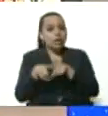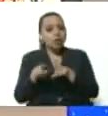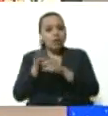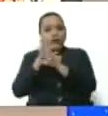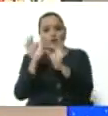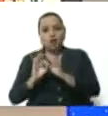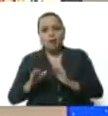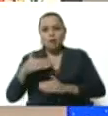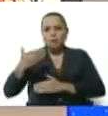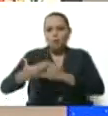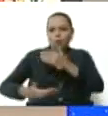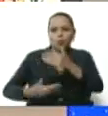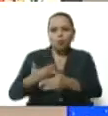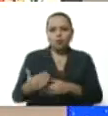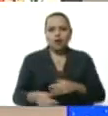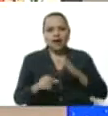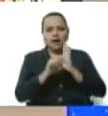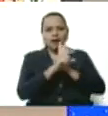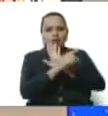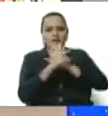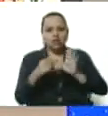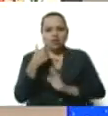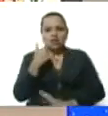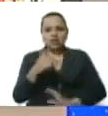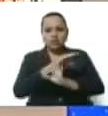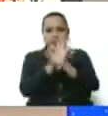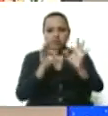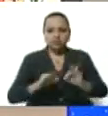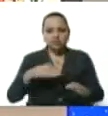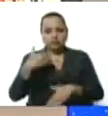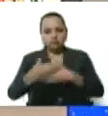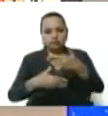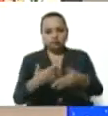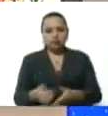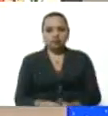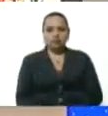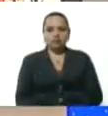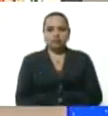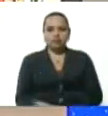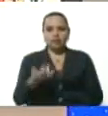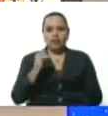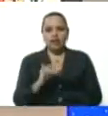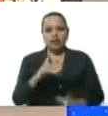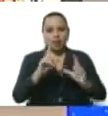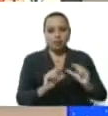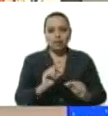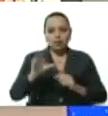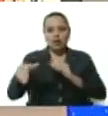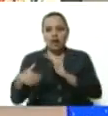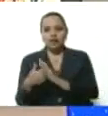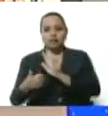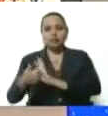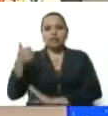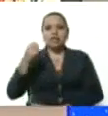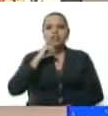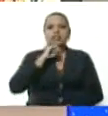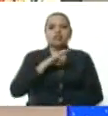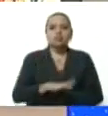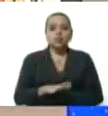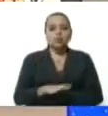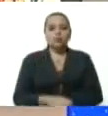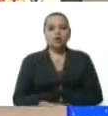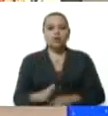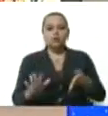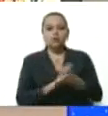cuando este artículo se refiere a mecanismos sucesivos, progresivos, es que vamos de menos a más. Y la historia sobre